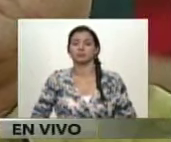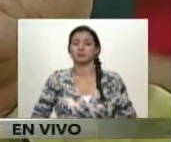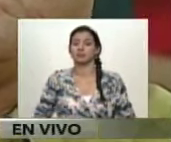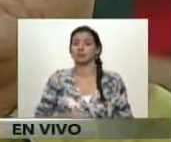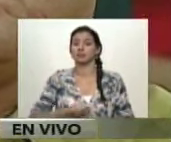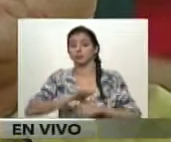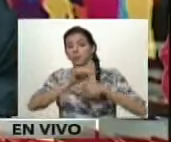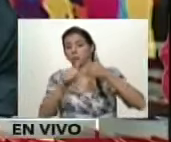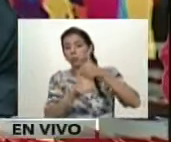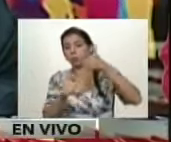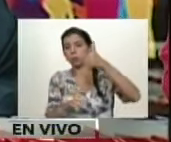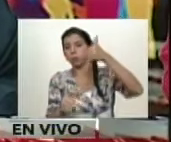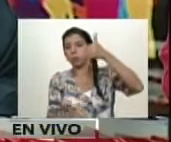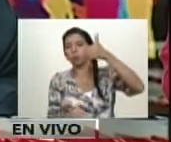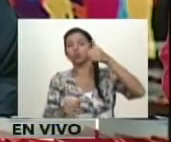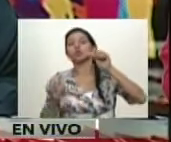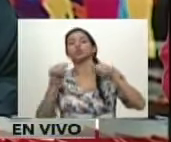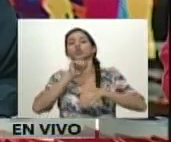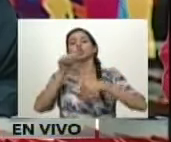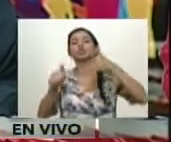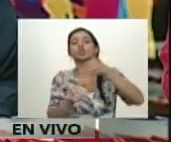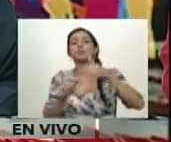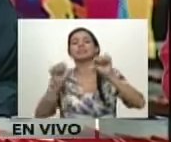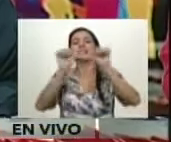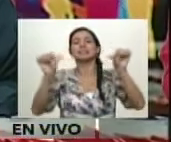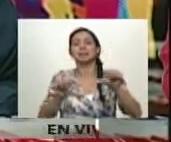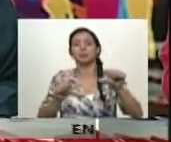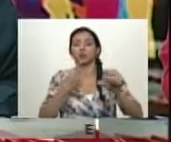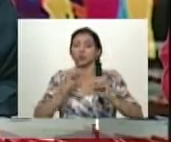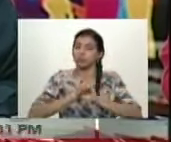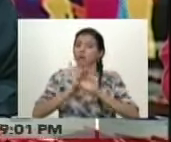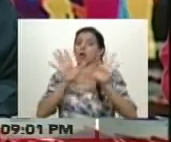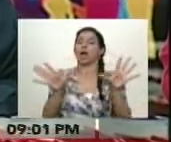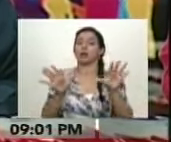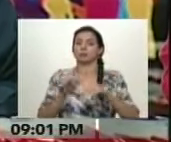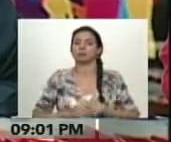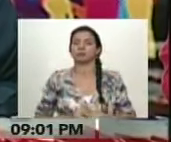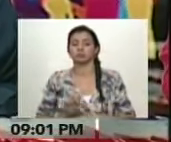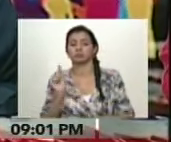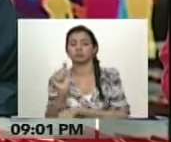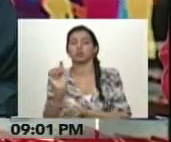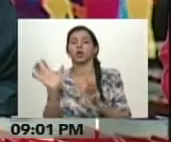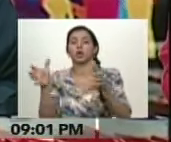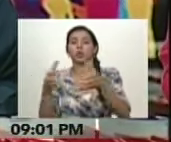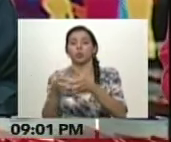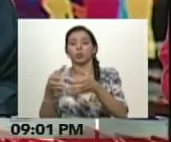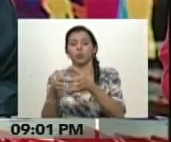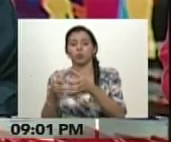Por eso yo, de manera muy firme, muy clara, digo al Buró Político de Crisis,